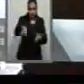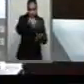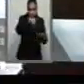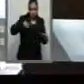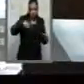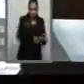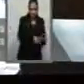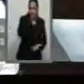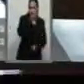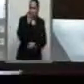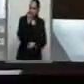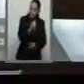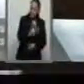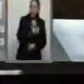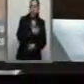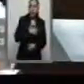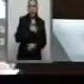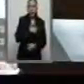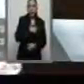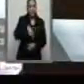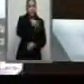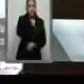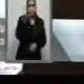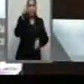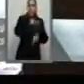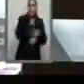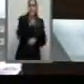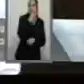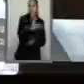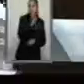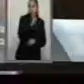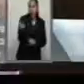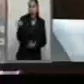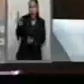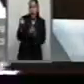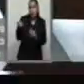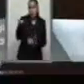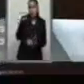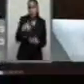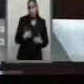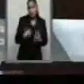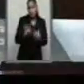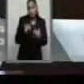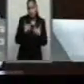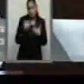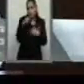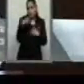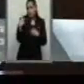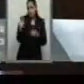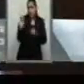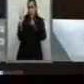mayoría y estamos de fiesta. Pero por allá, bueno, pues estarán en su propio funeral, pues allá ellos.